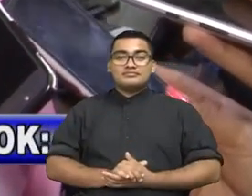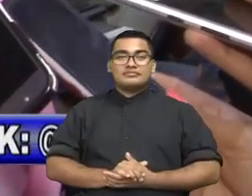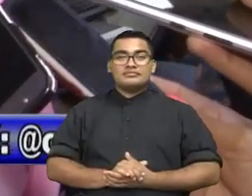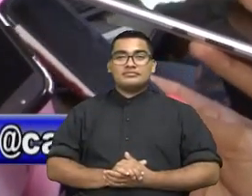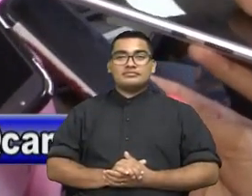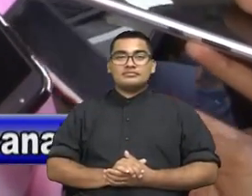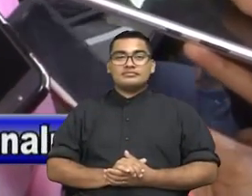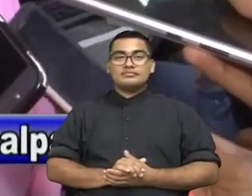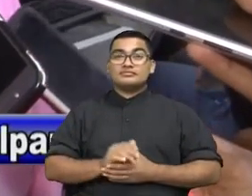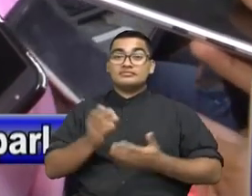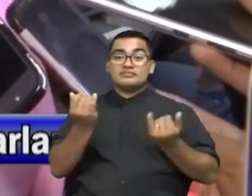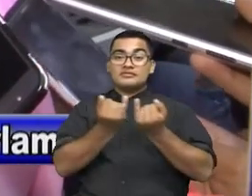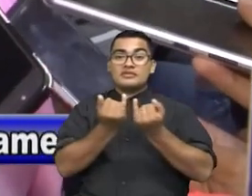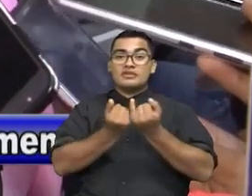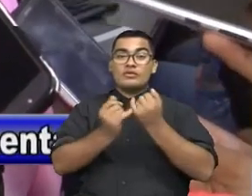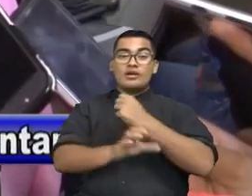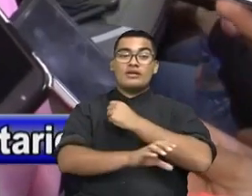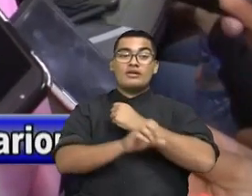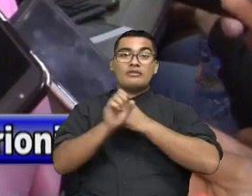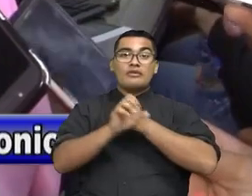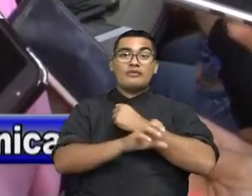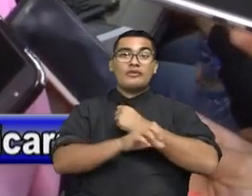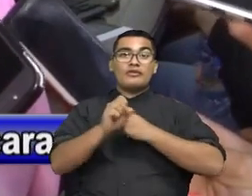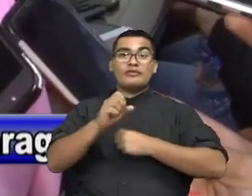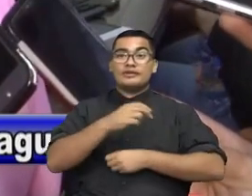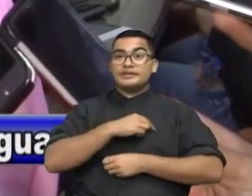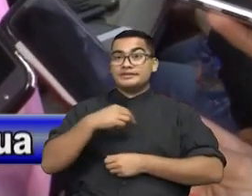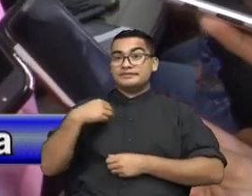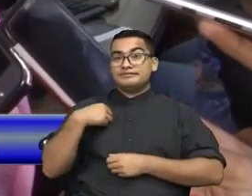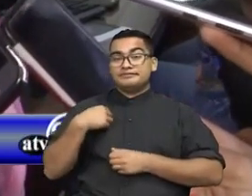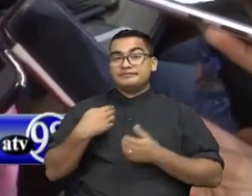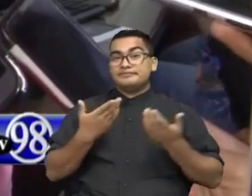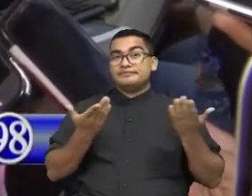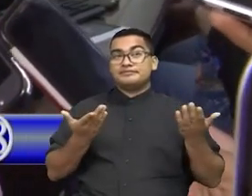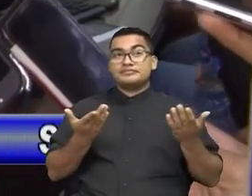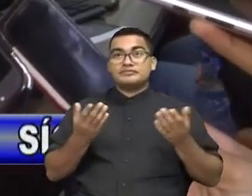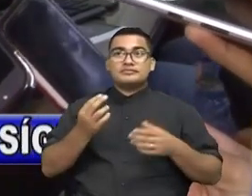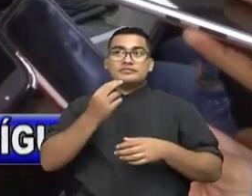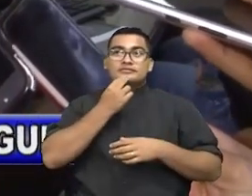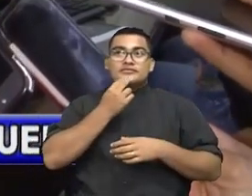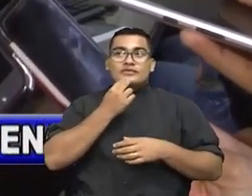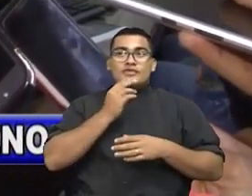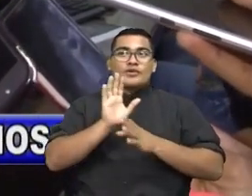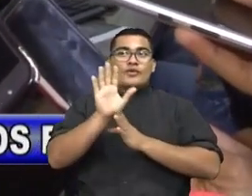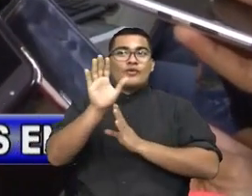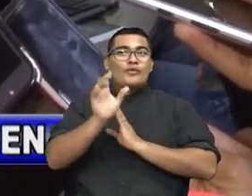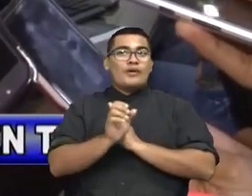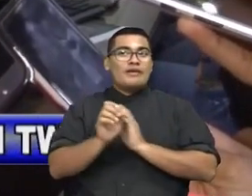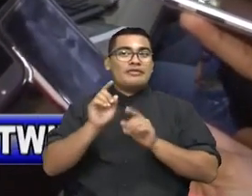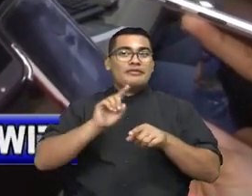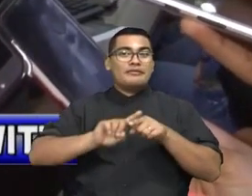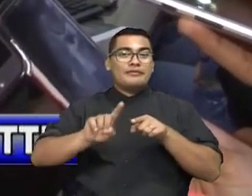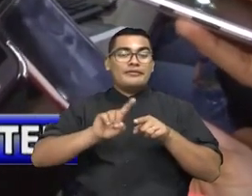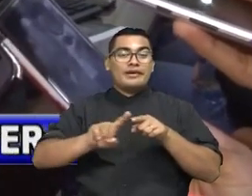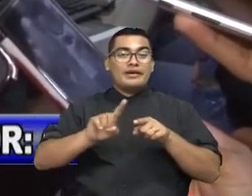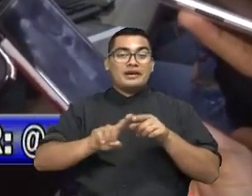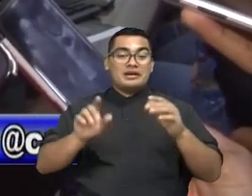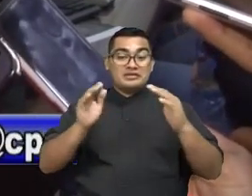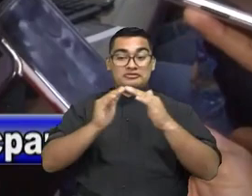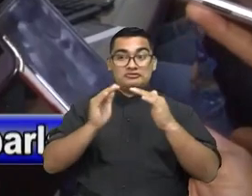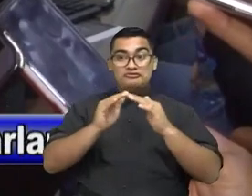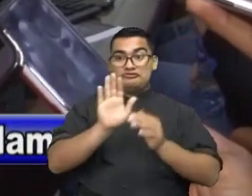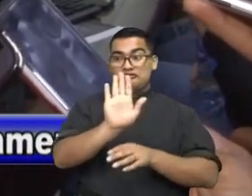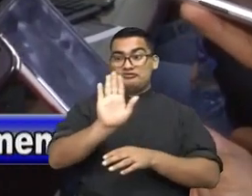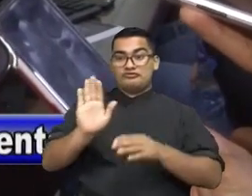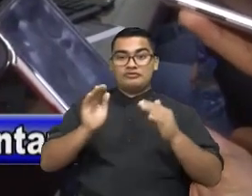¿Y los robos? ¿Qué hacen? Es decir, yo no sé cuánto pagan ustedes en sus casas,